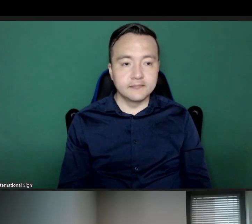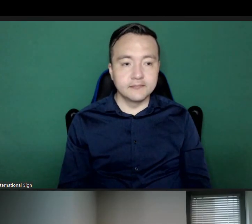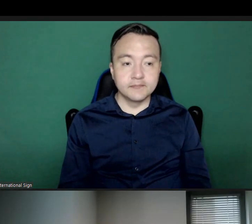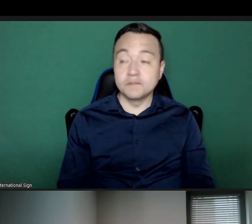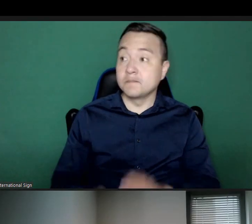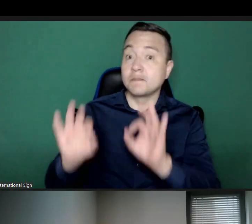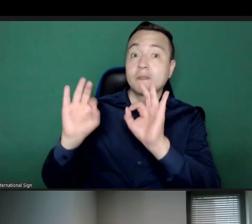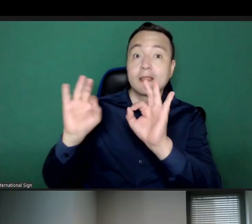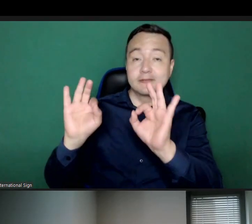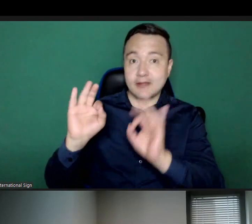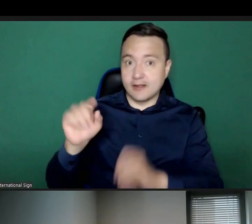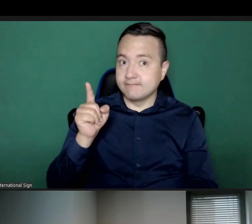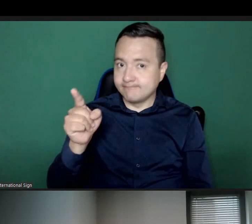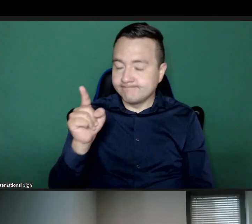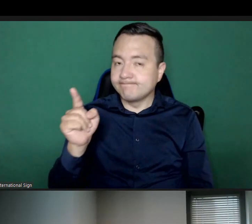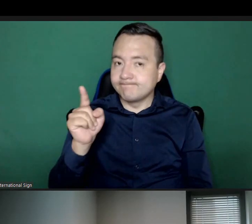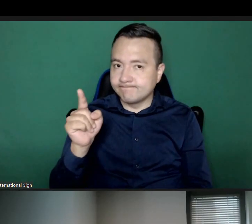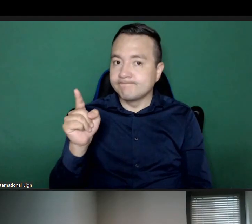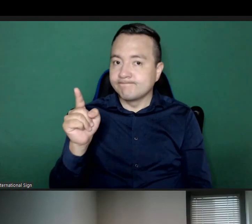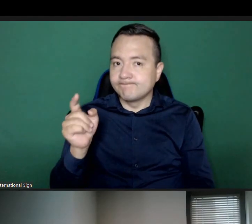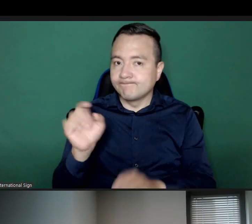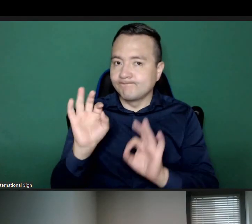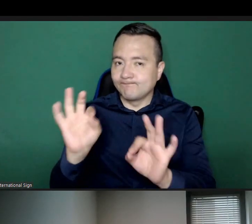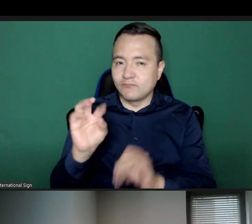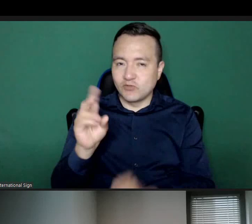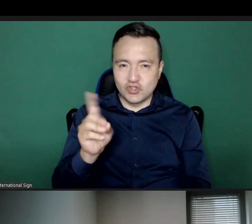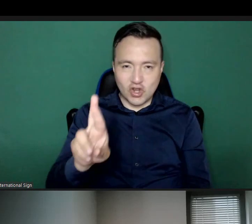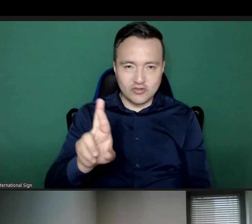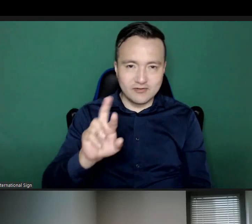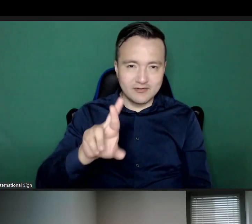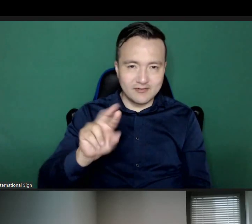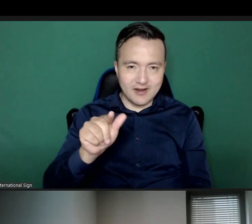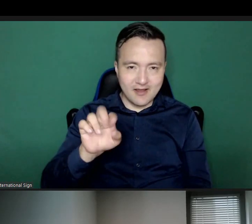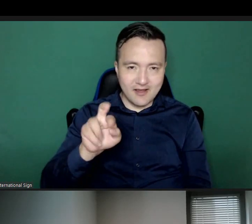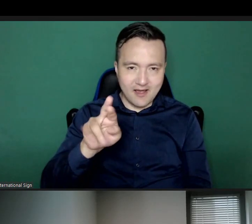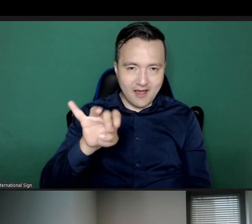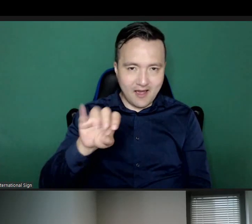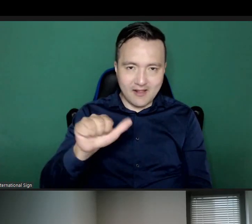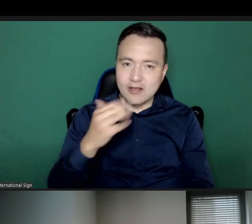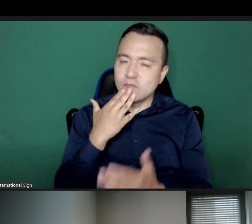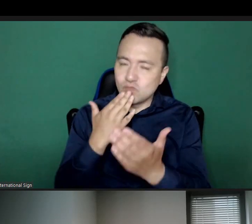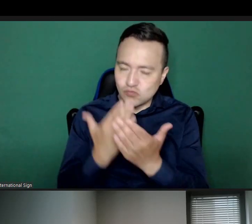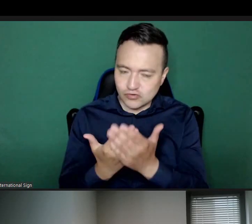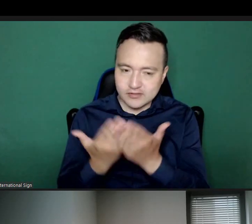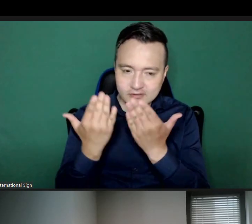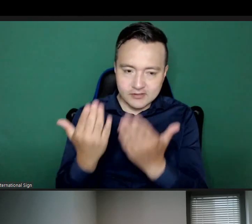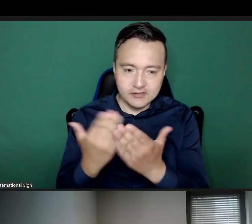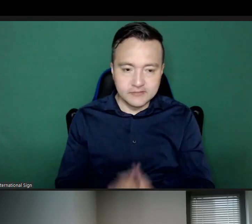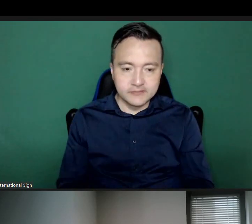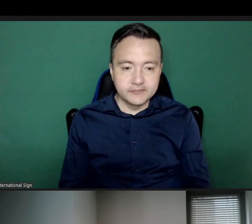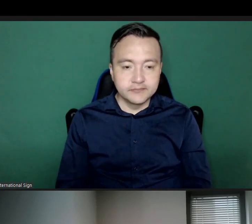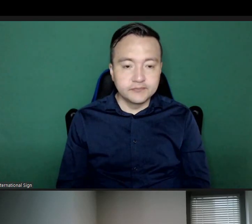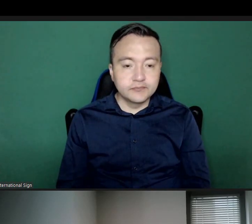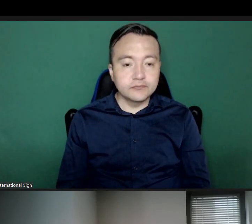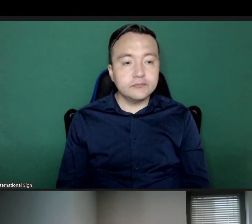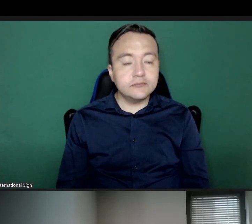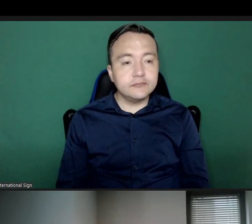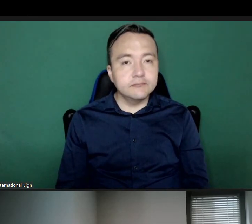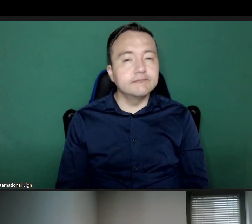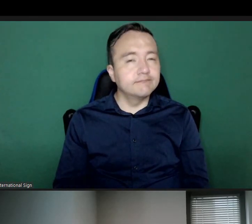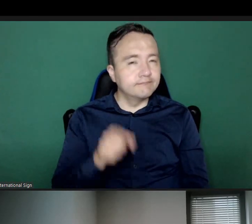Excellent points, Dr. Regalía. Thank you very much. Muy válido lo que usted dice, doctor Regalía. Y en las